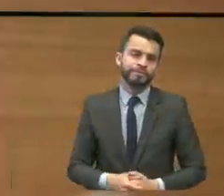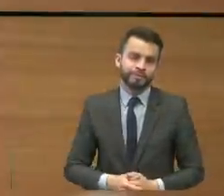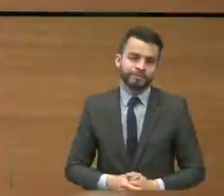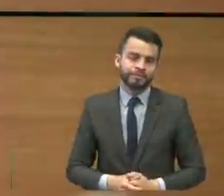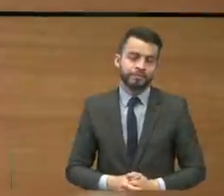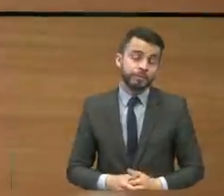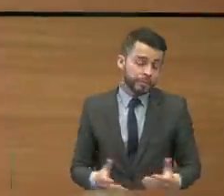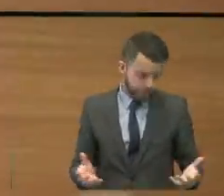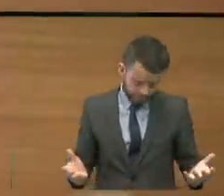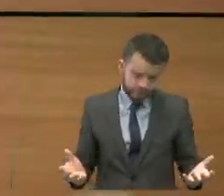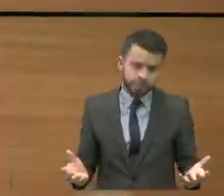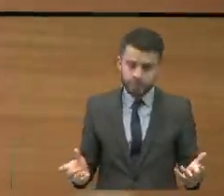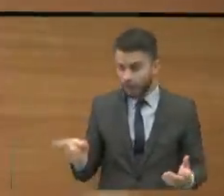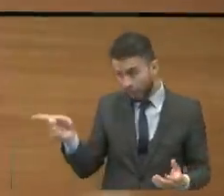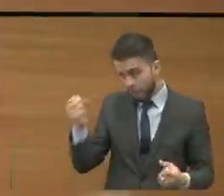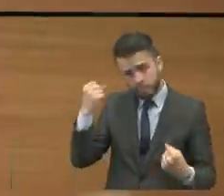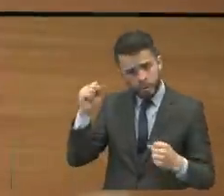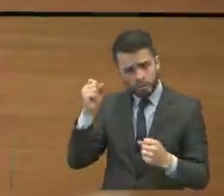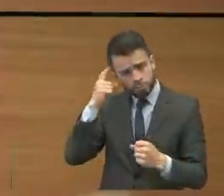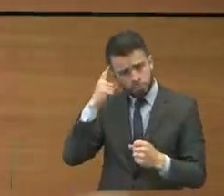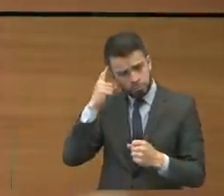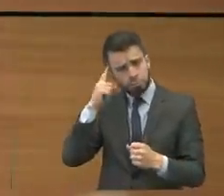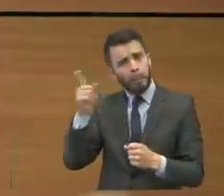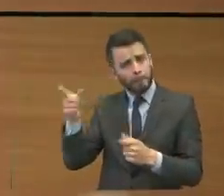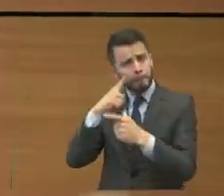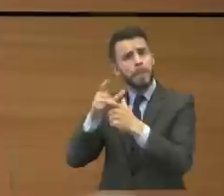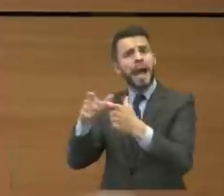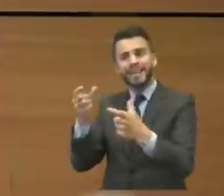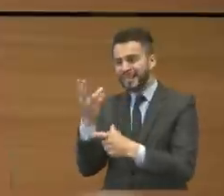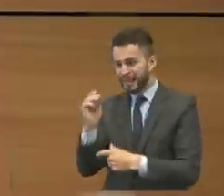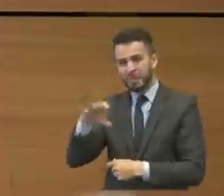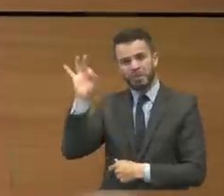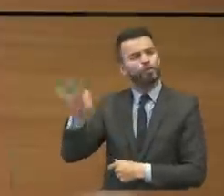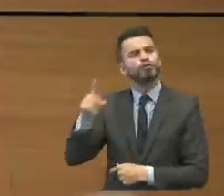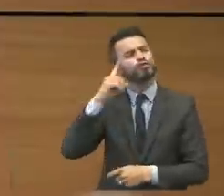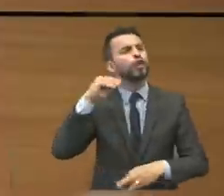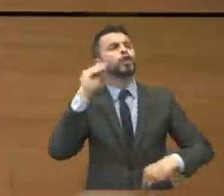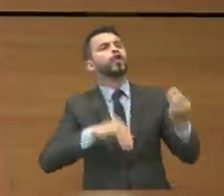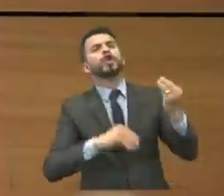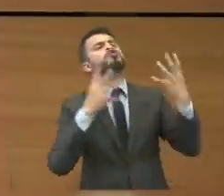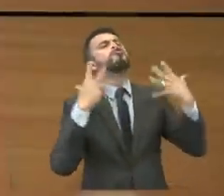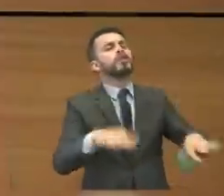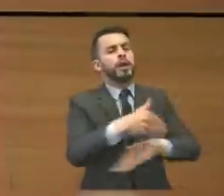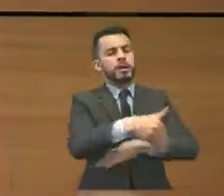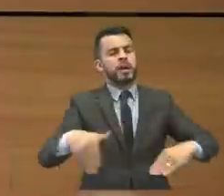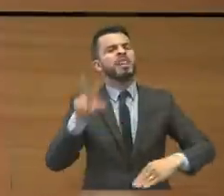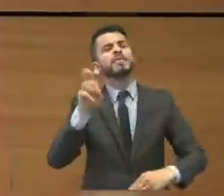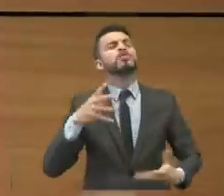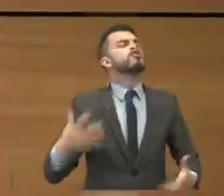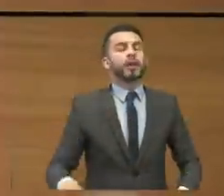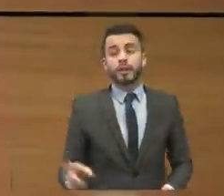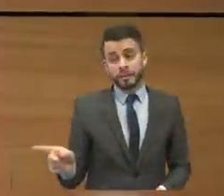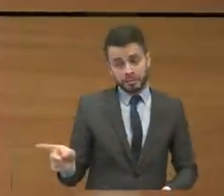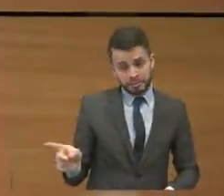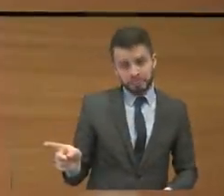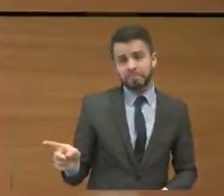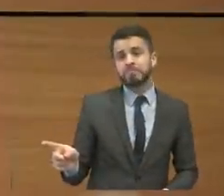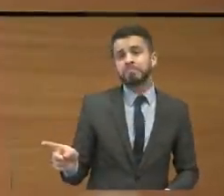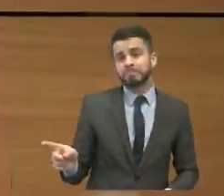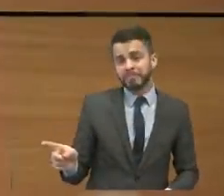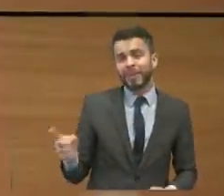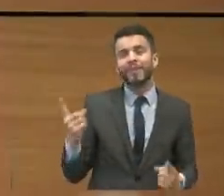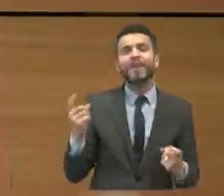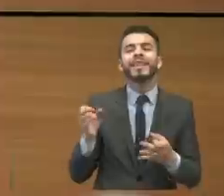Esa preocupación, que es la preocupación mayoritaria que los aleja de nuestra propuesta de Corredor Verde Séptima, tal vez porque hasta ahora no era muy